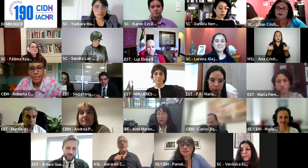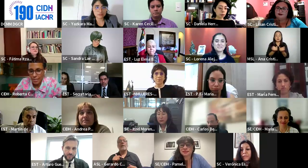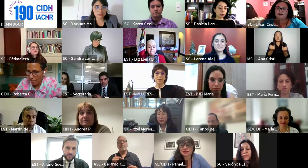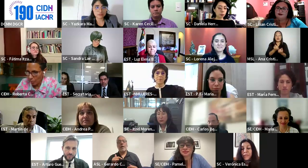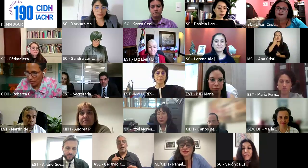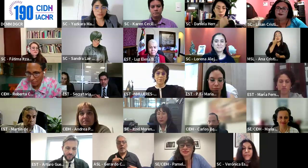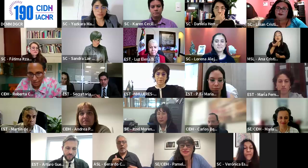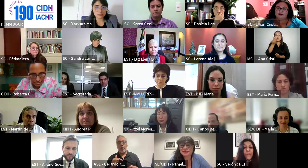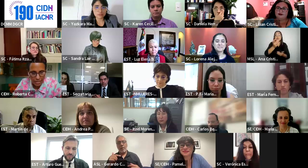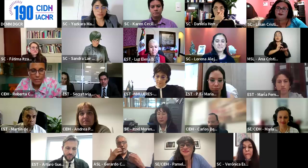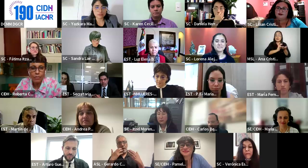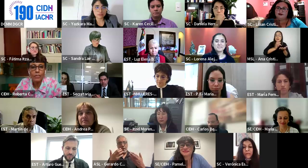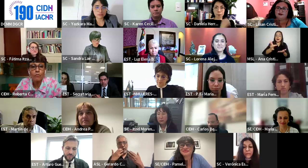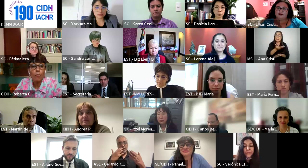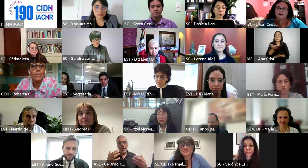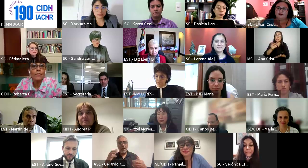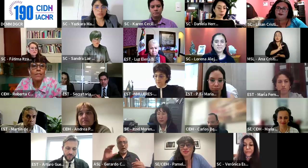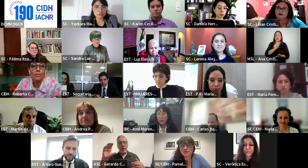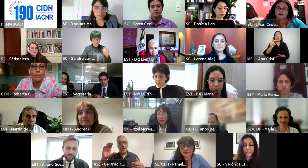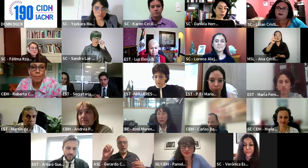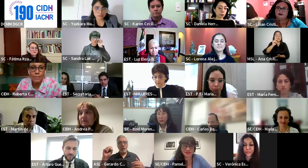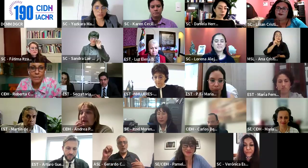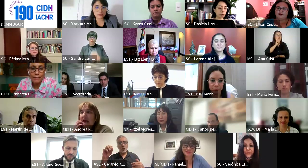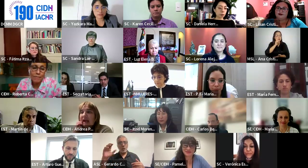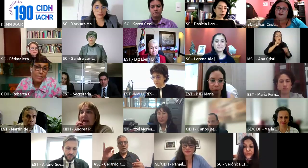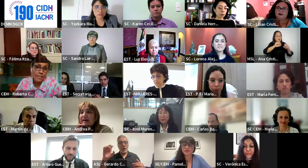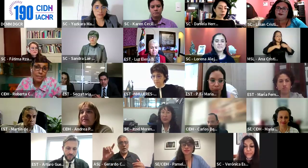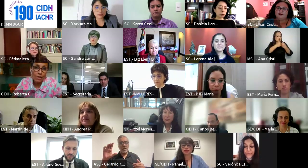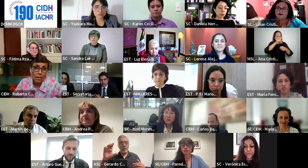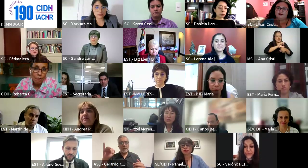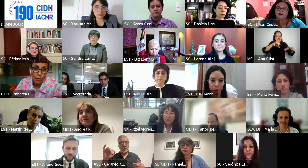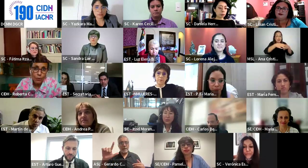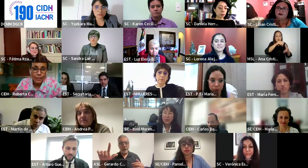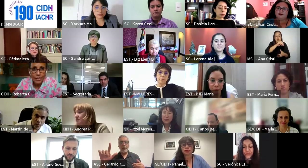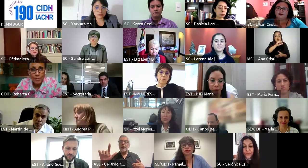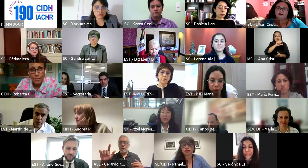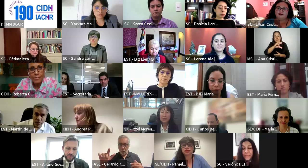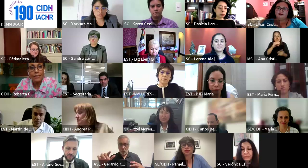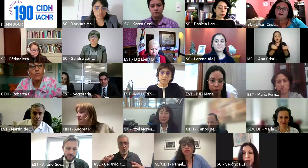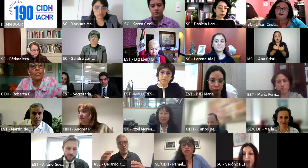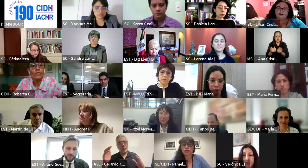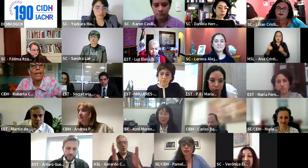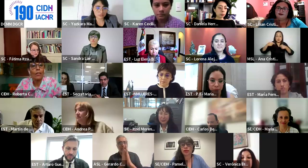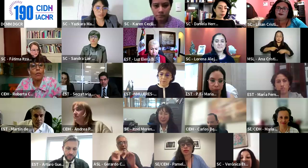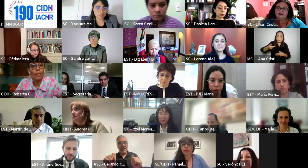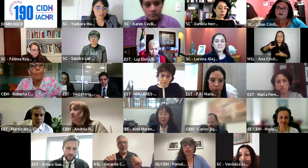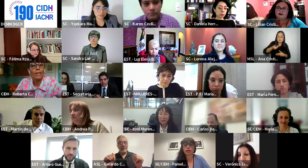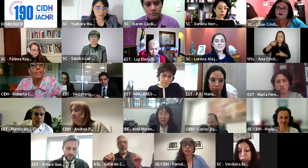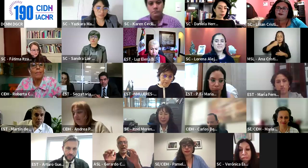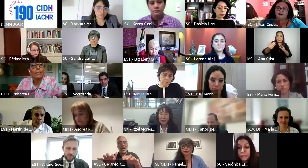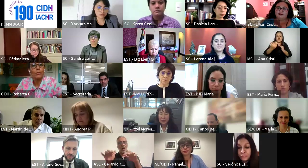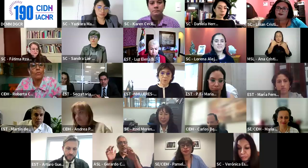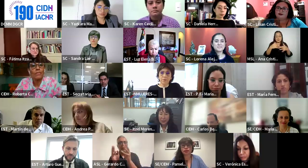think, as I said, was in fact insightful and informative, and to the representative of the state for your engagement in this constructive